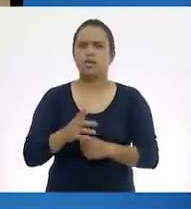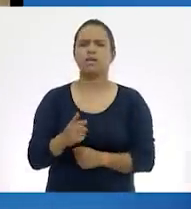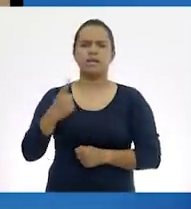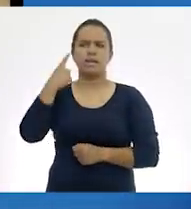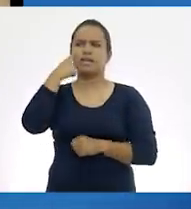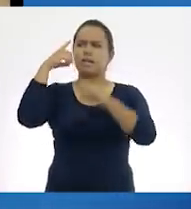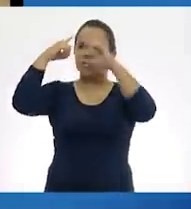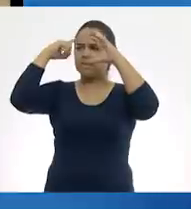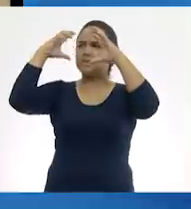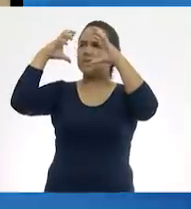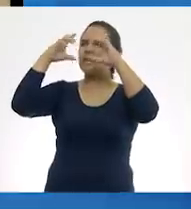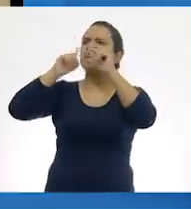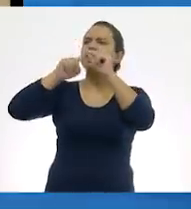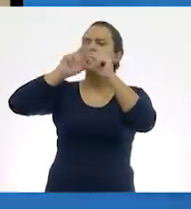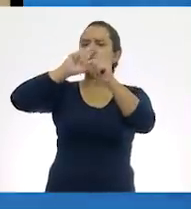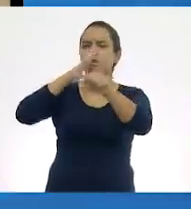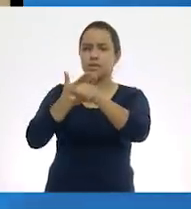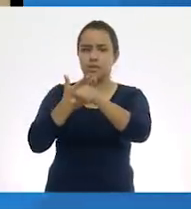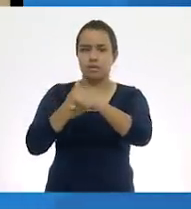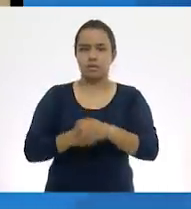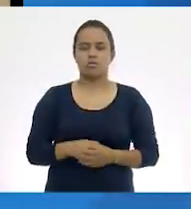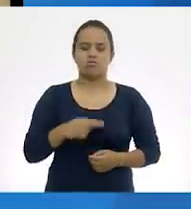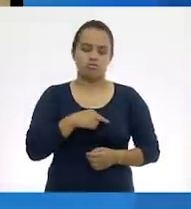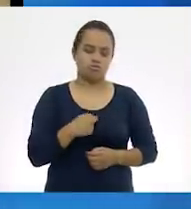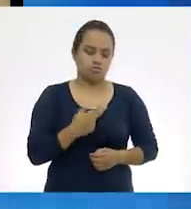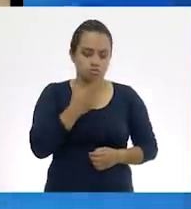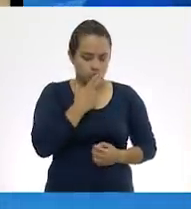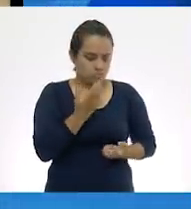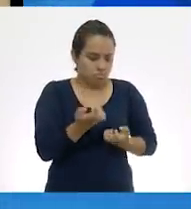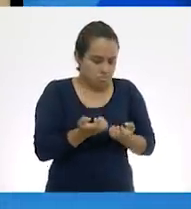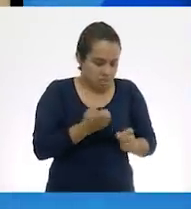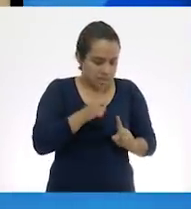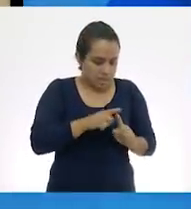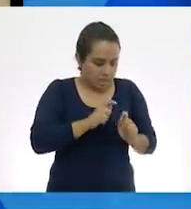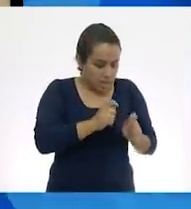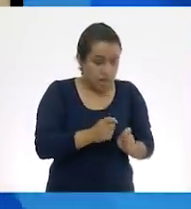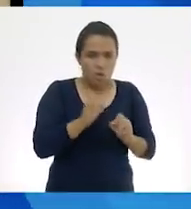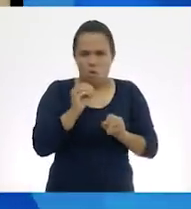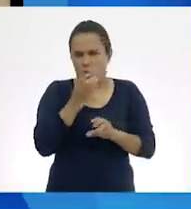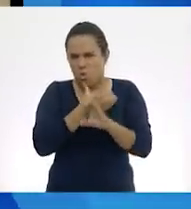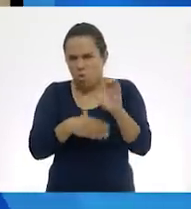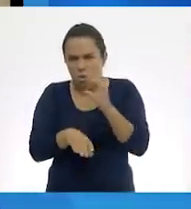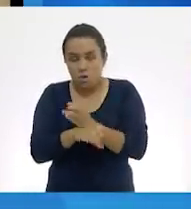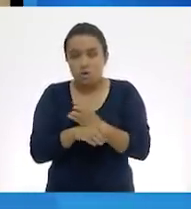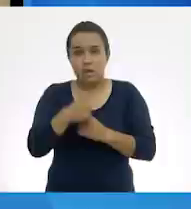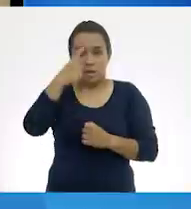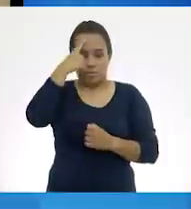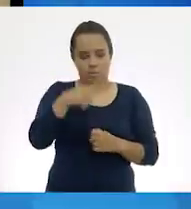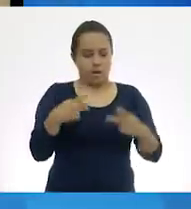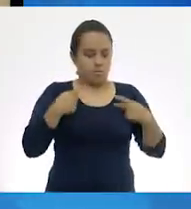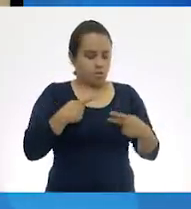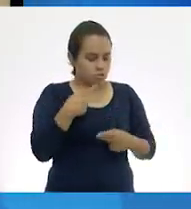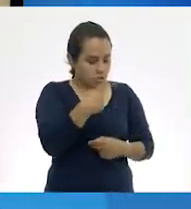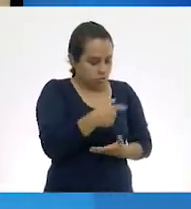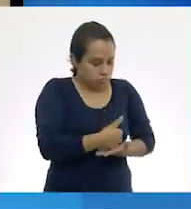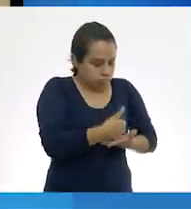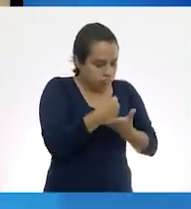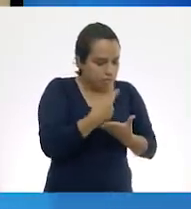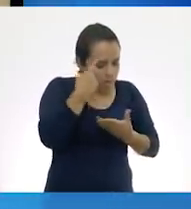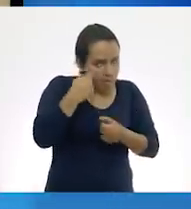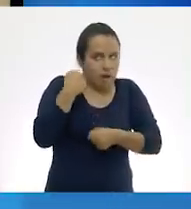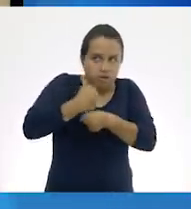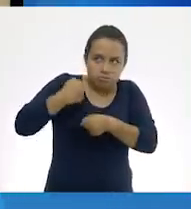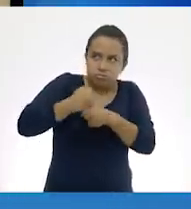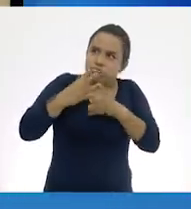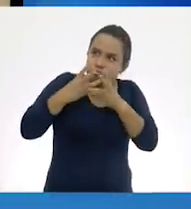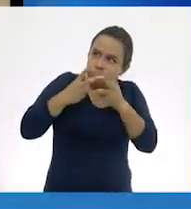del cerebro está a cargo. Y entonces usamos ejercicios, tareas, objetos para que les ayuden a las personas a mejorar algunos de estos